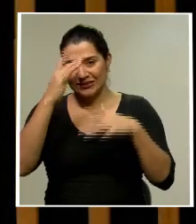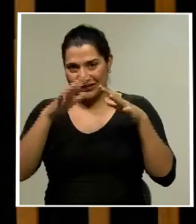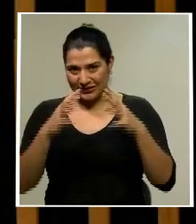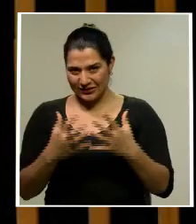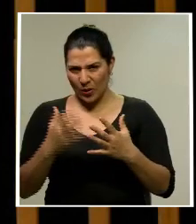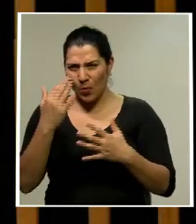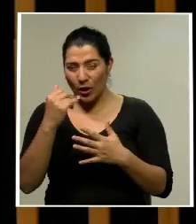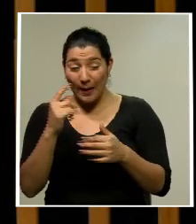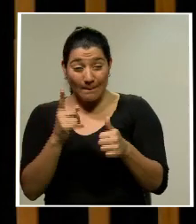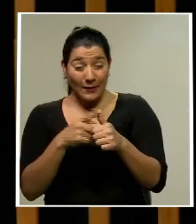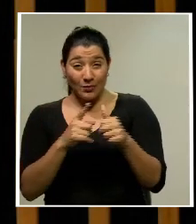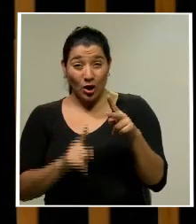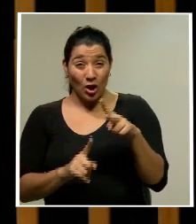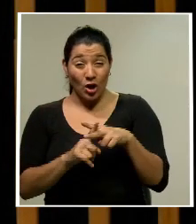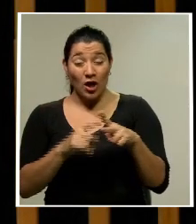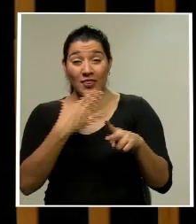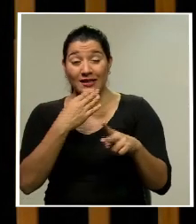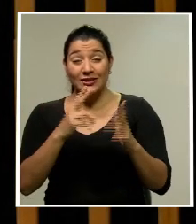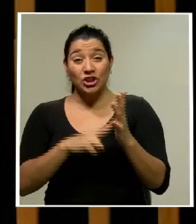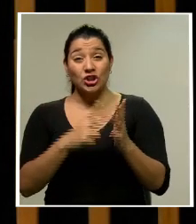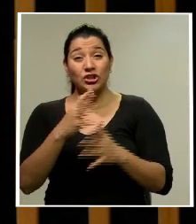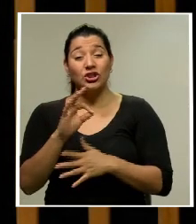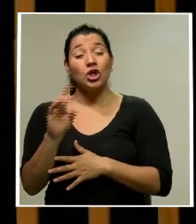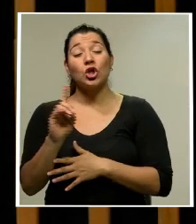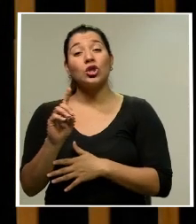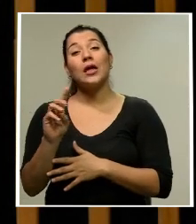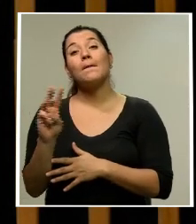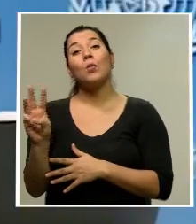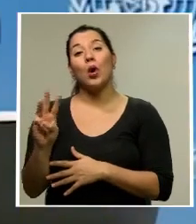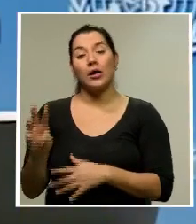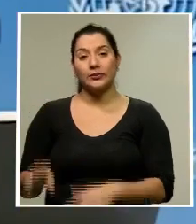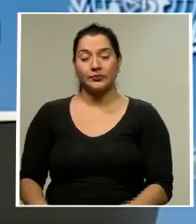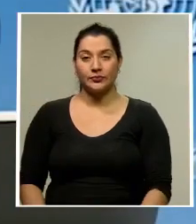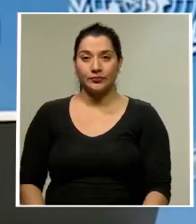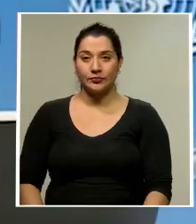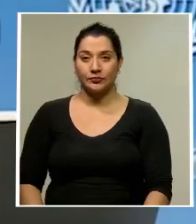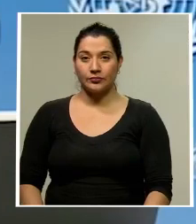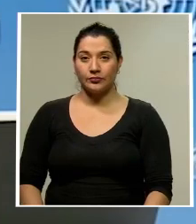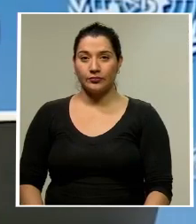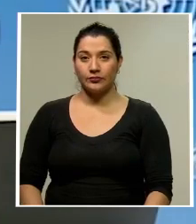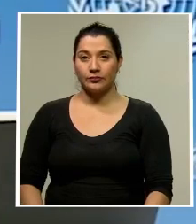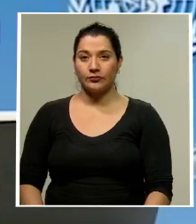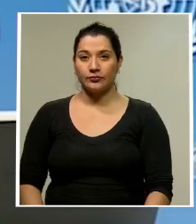se detectaron en diciembre de 2019 en Wuhan.